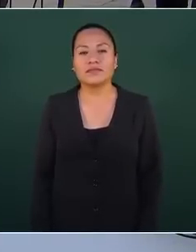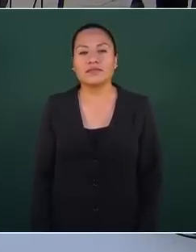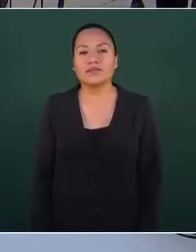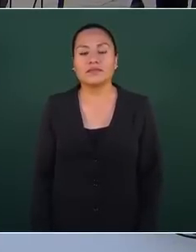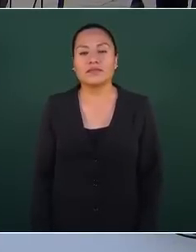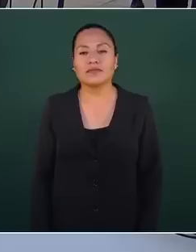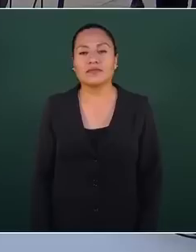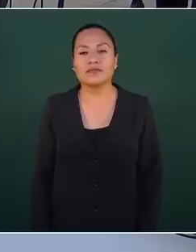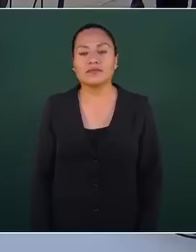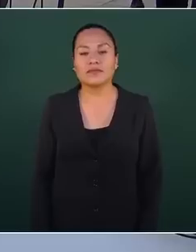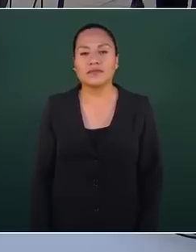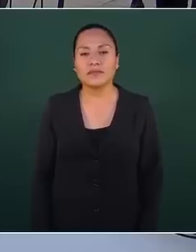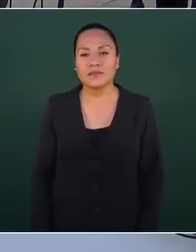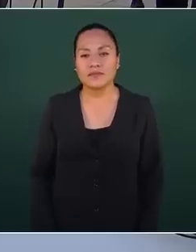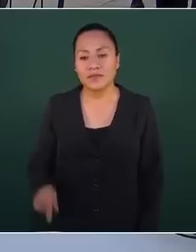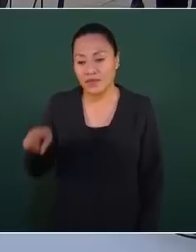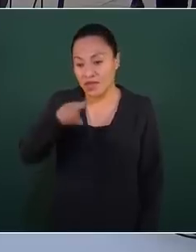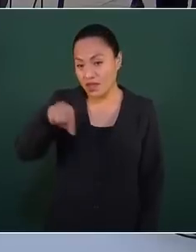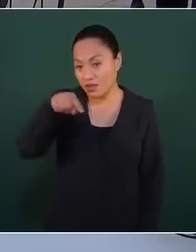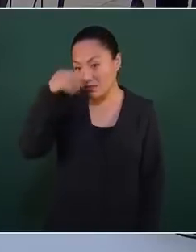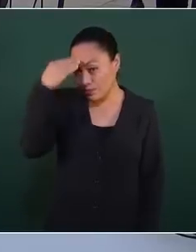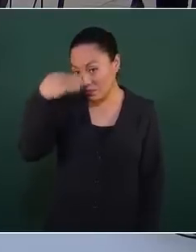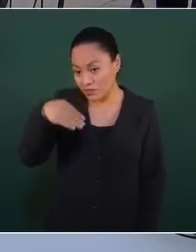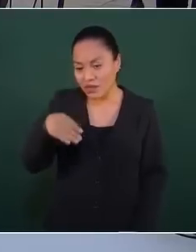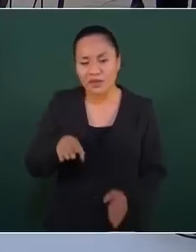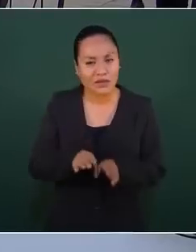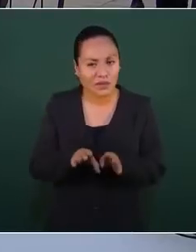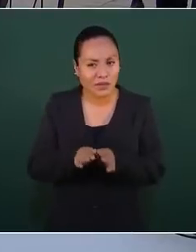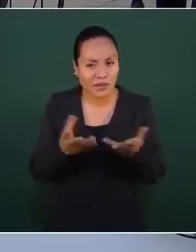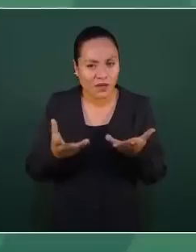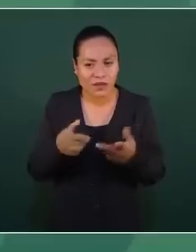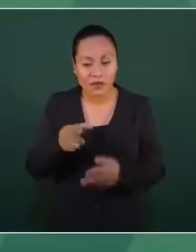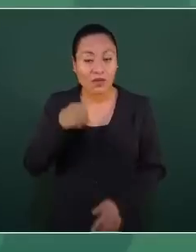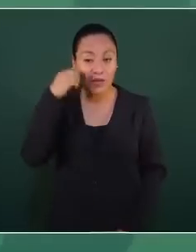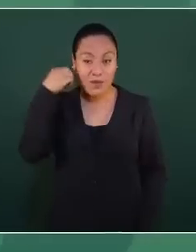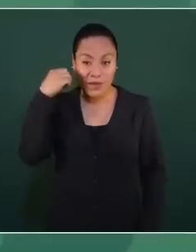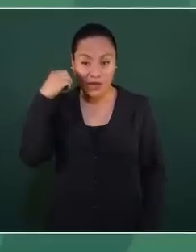tengan una idea, en el caso de Oaxaca,